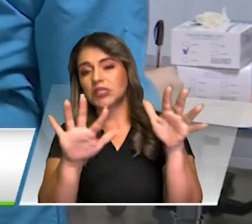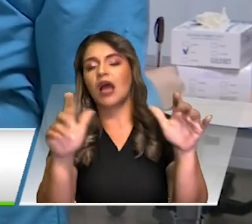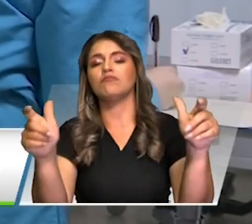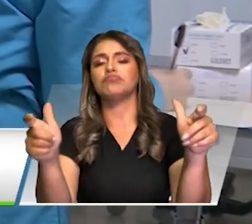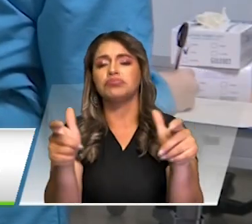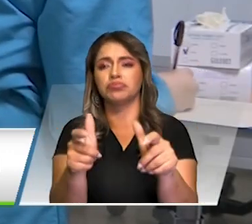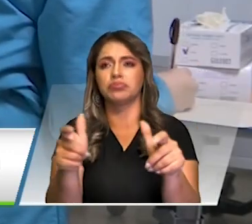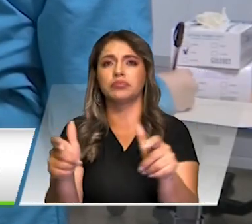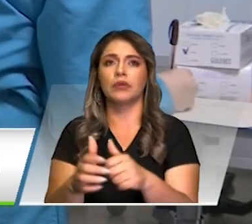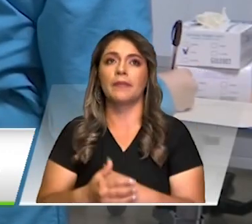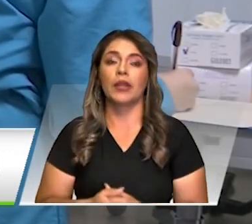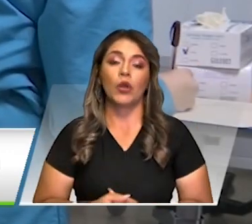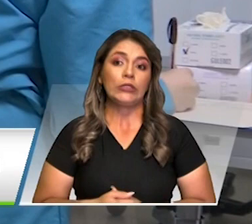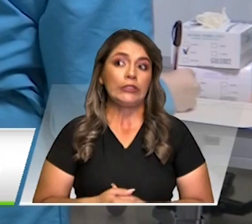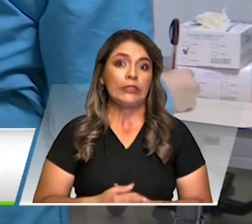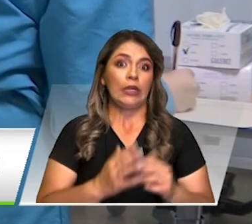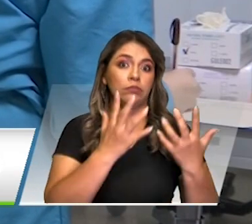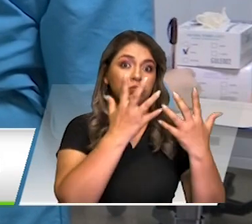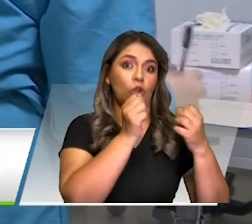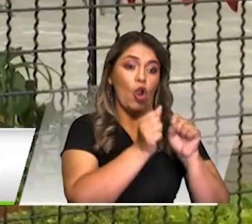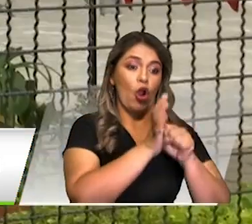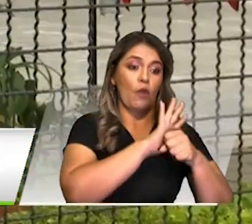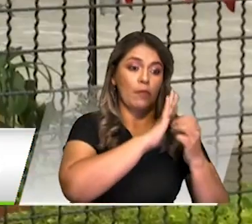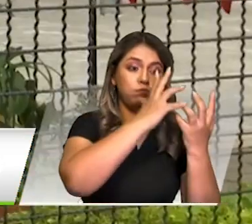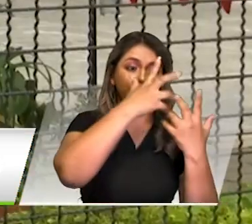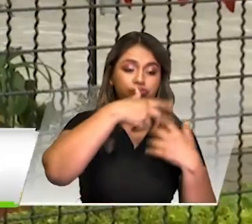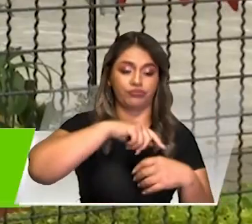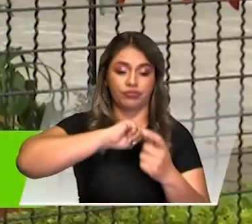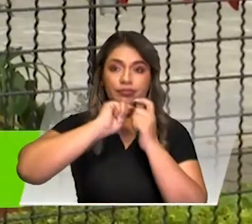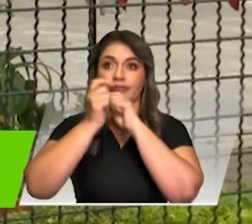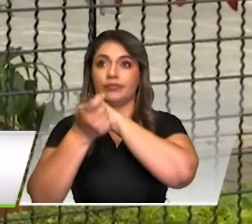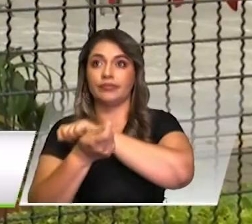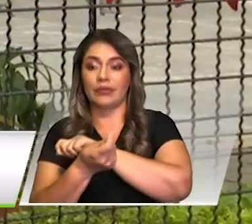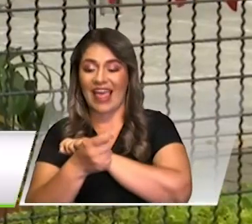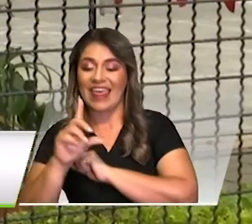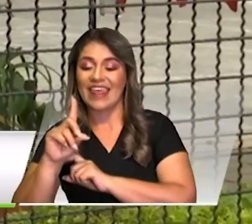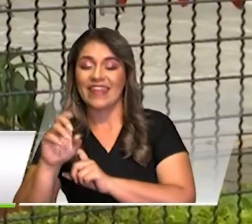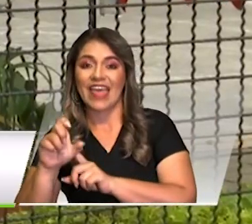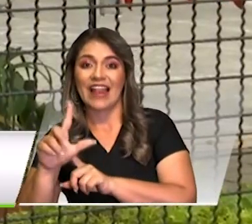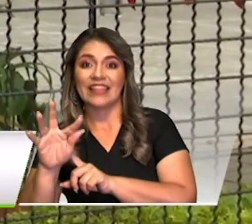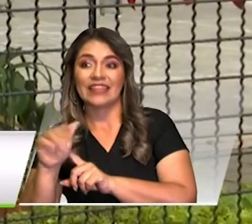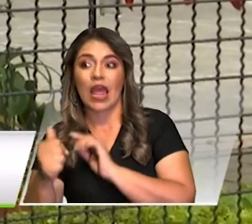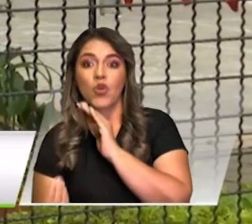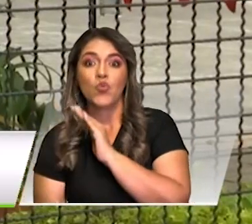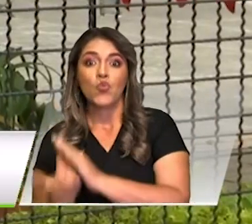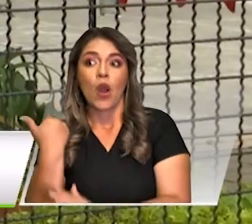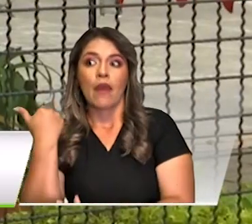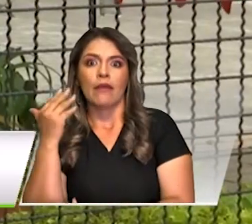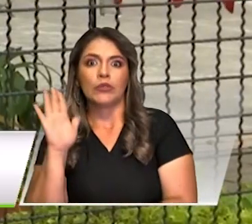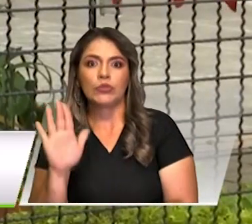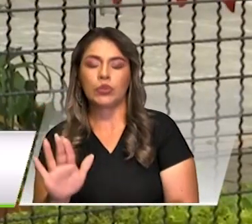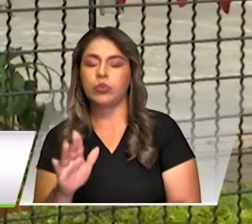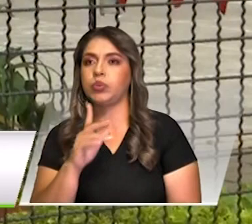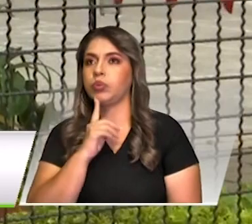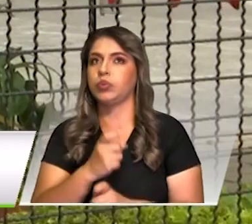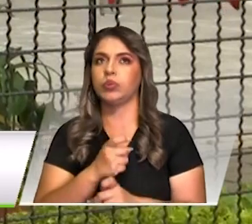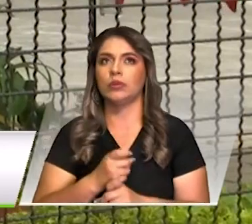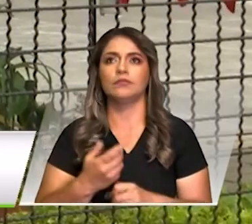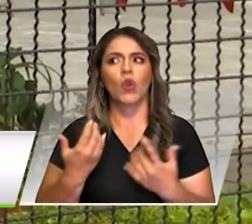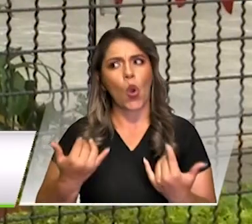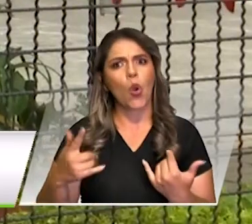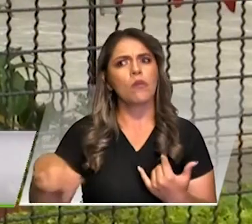la variante delta representa un riesgo en el aumento hoy las personas que están llegando hospitalización la unidad de cuidados intensivos son personas muy jóvenes